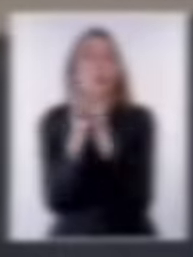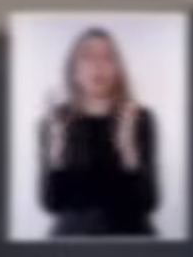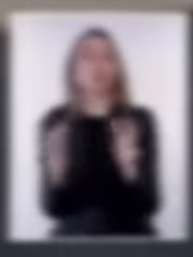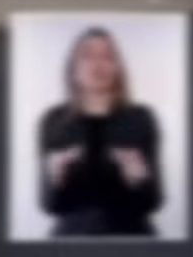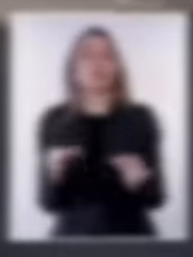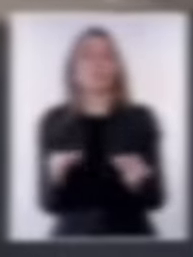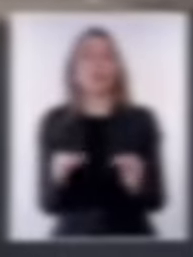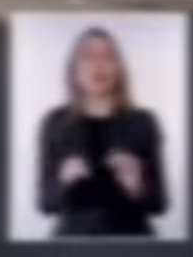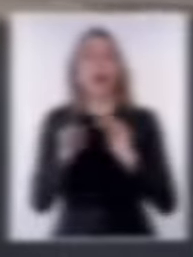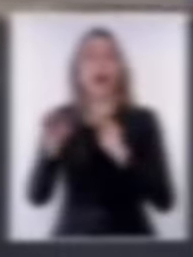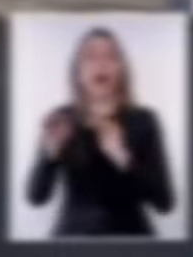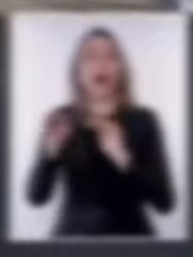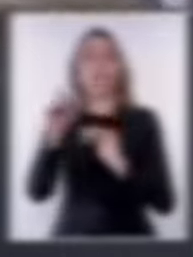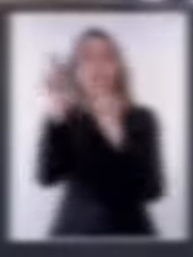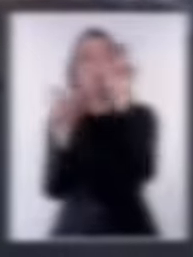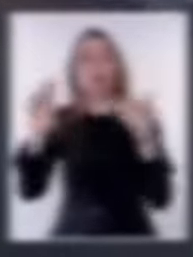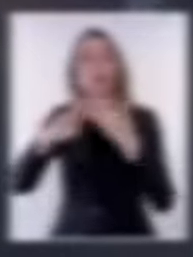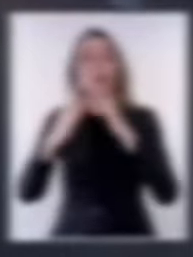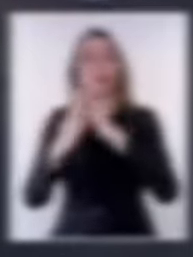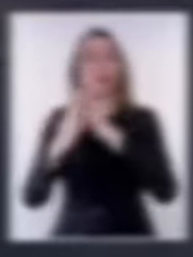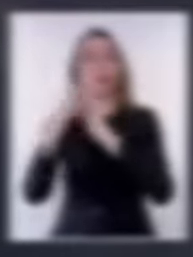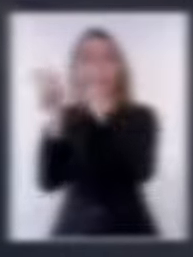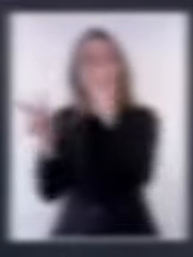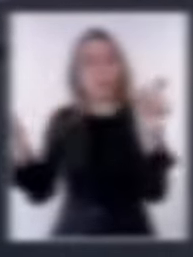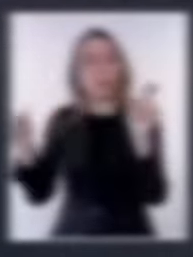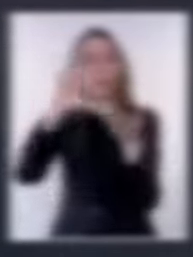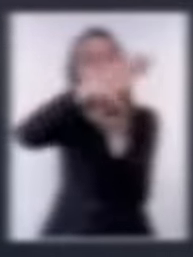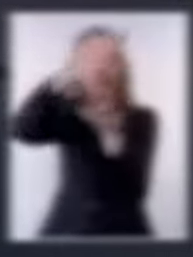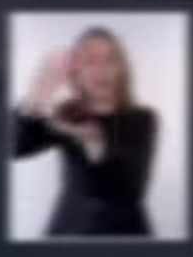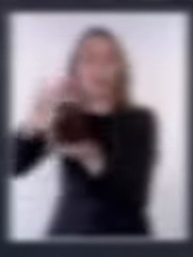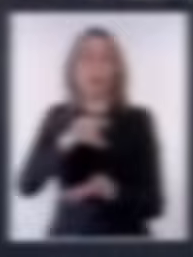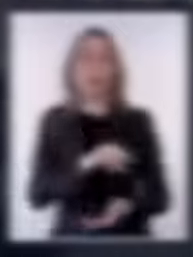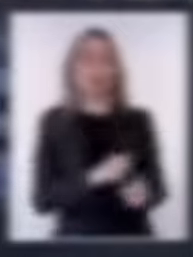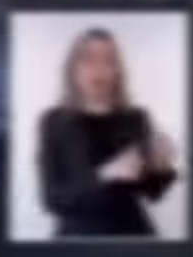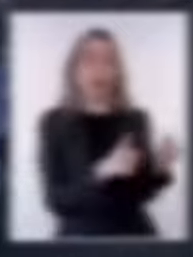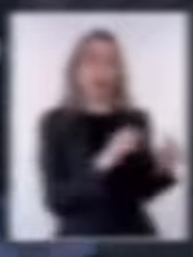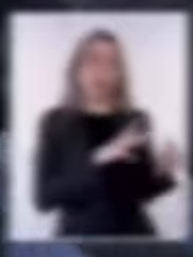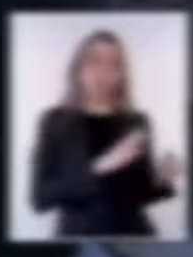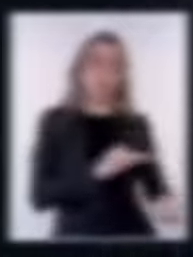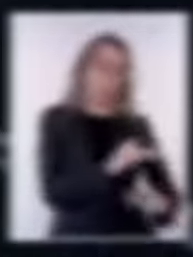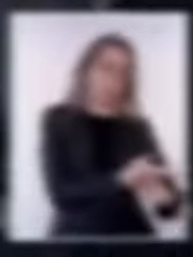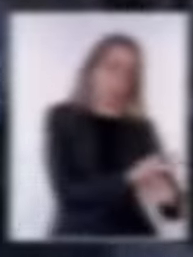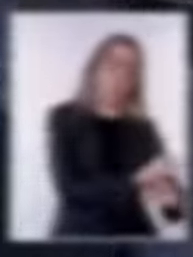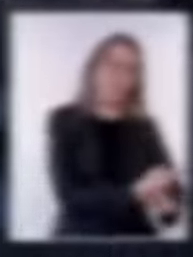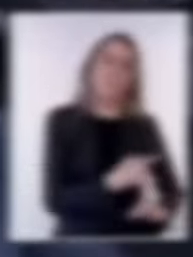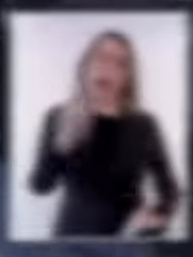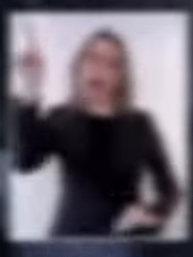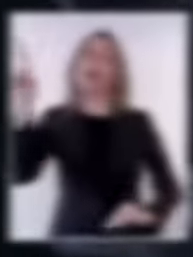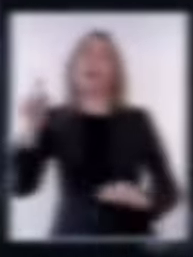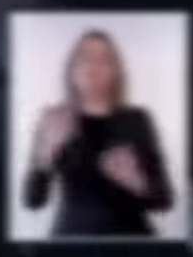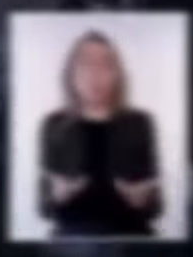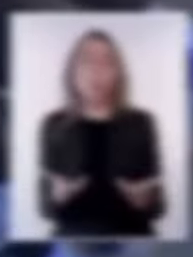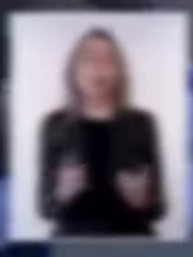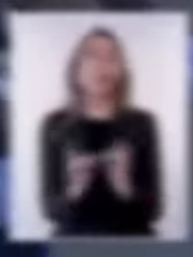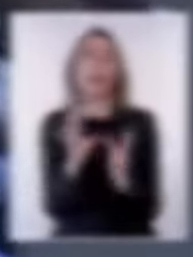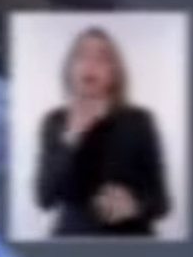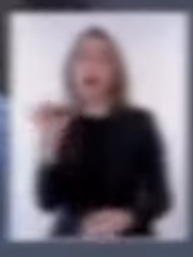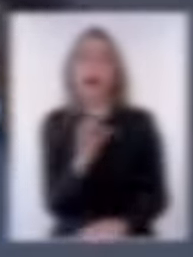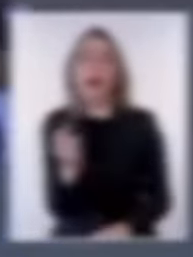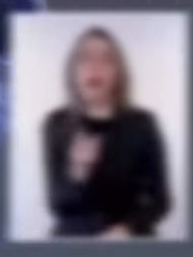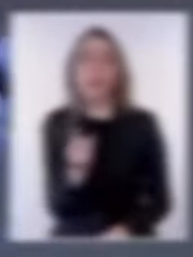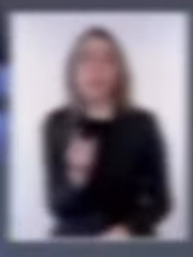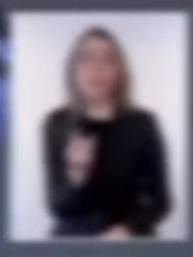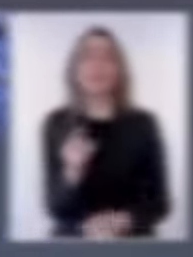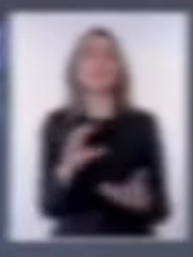y apoyo a la comunidad. Casi 60 años. Las autoridades nacionales así lo han requerido, ante emergencias